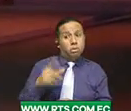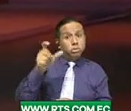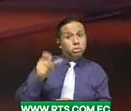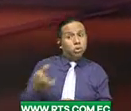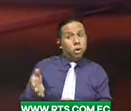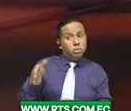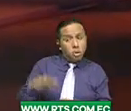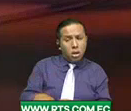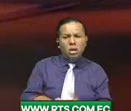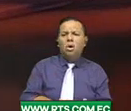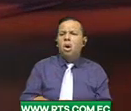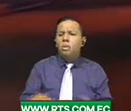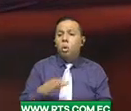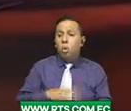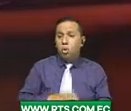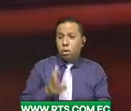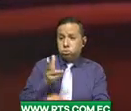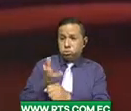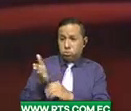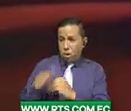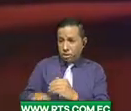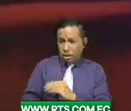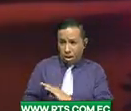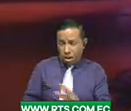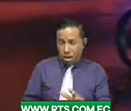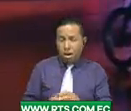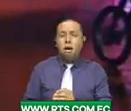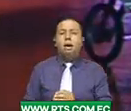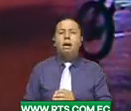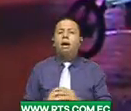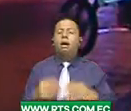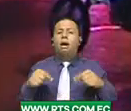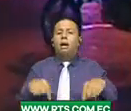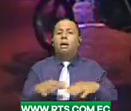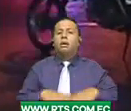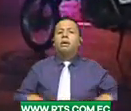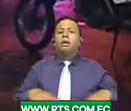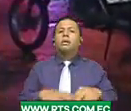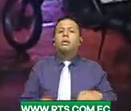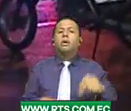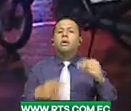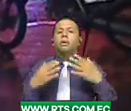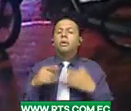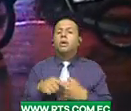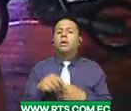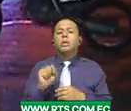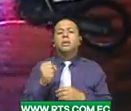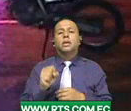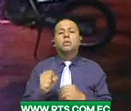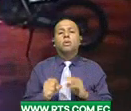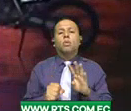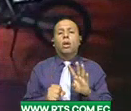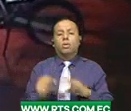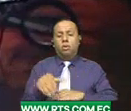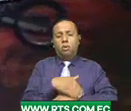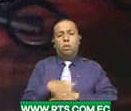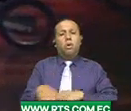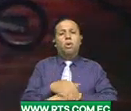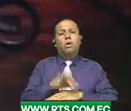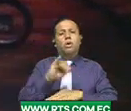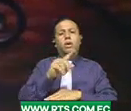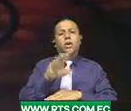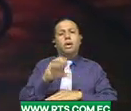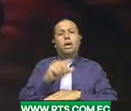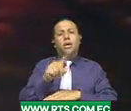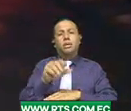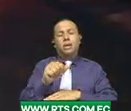fallecida precisamente por hechos violentos. Estamos en la avenida y Casa Cornejo, Rodrigo y Casa Cornejo, en donde la policía lo que ha hecho es acordonar